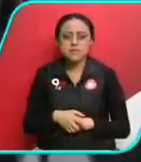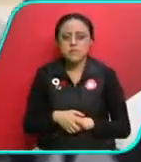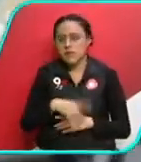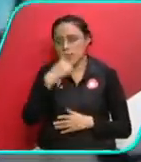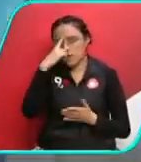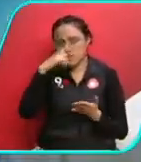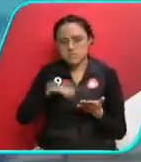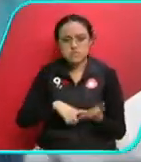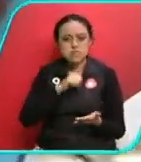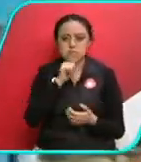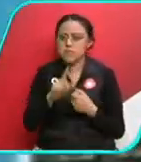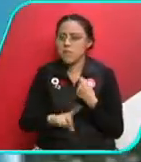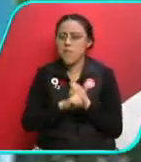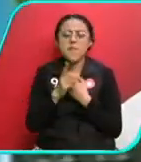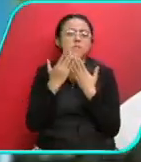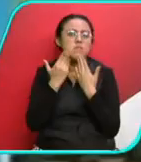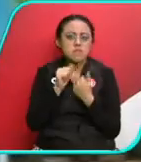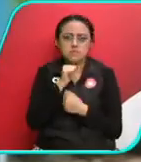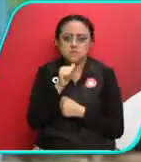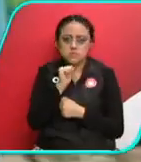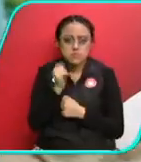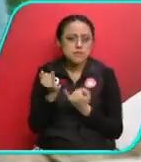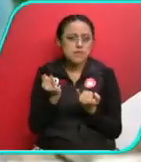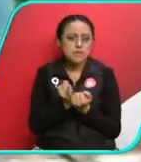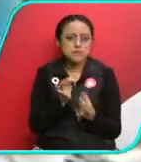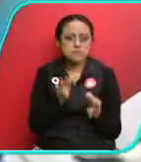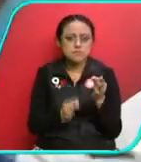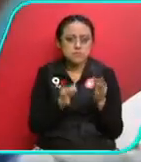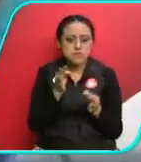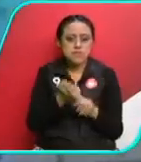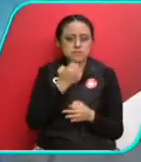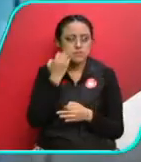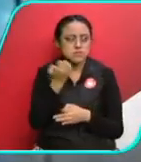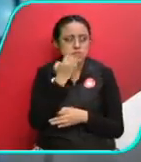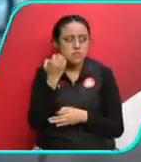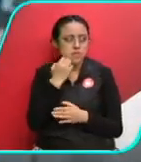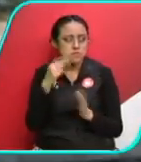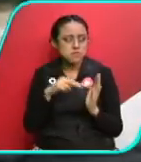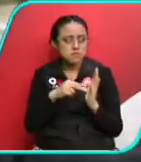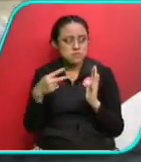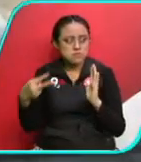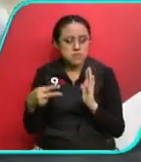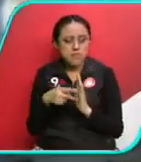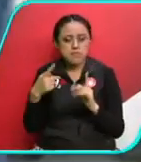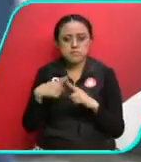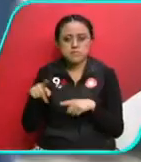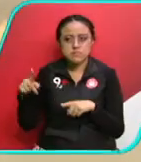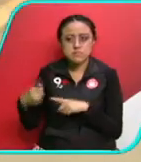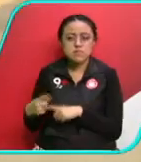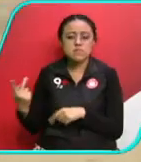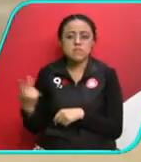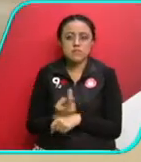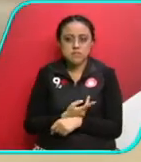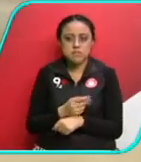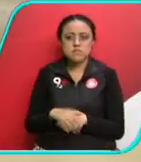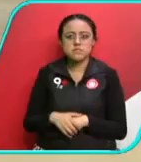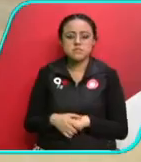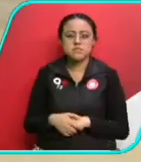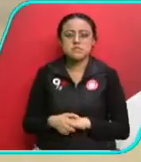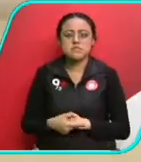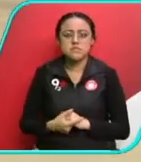estamos haciendo ningún daño. Además, estamos asesorados por el Colegio de Ingenieros Forestales que nos están dando las especies.